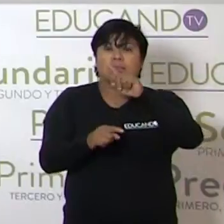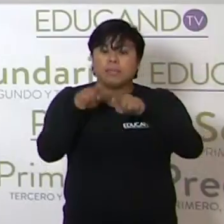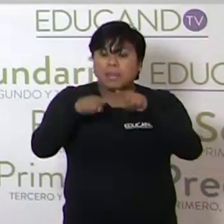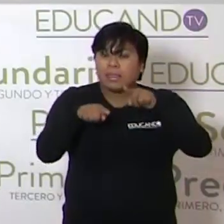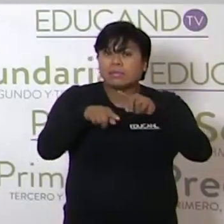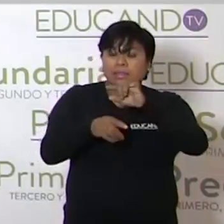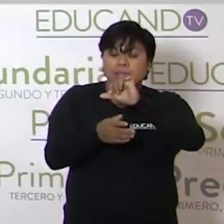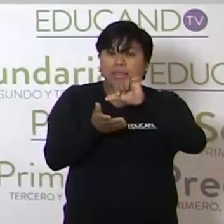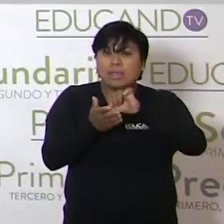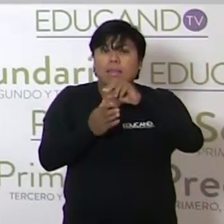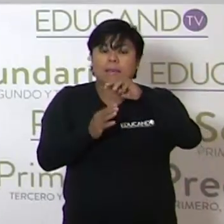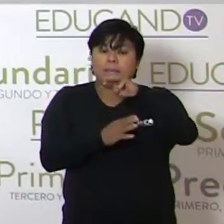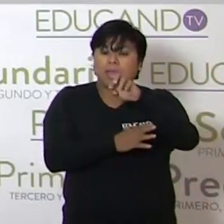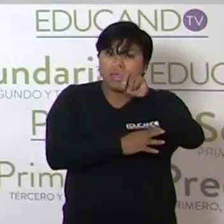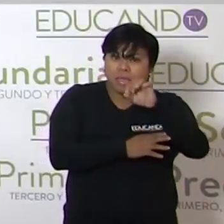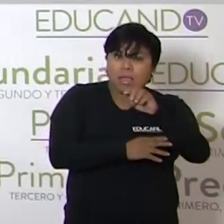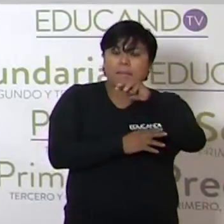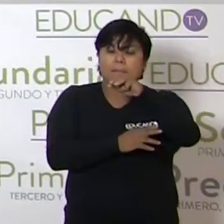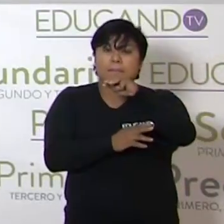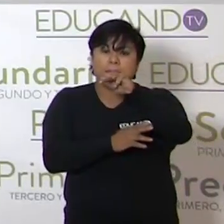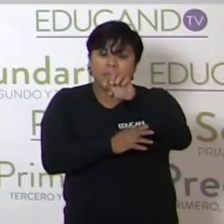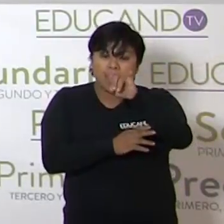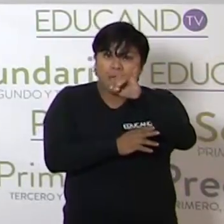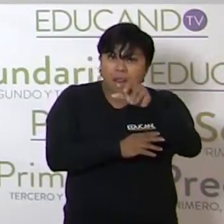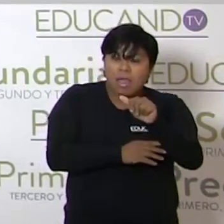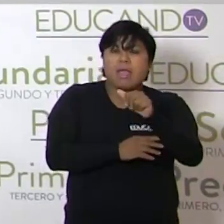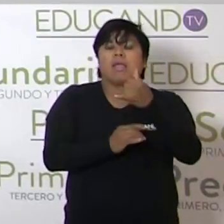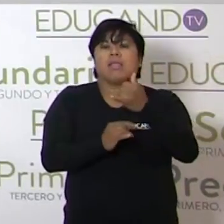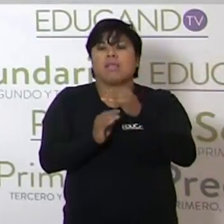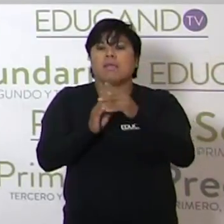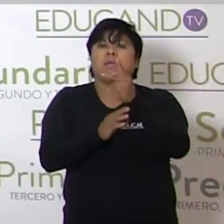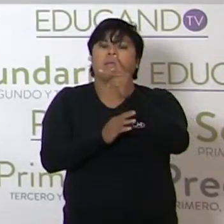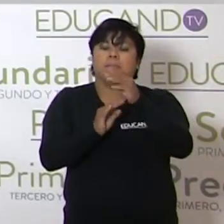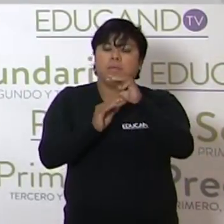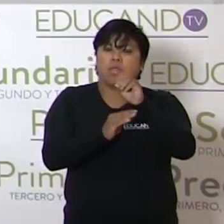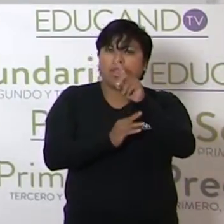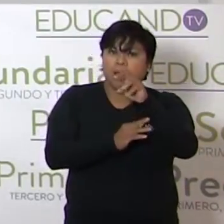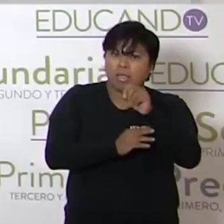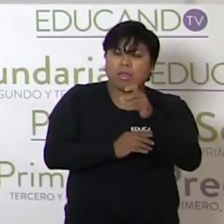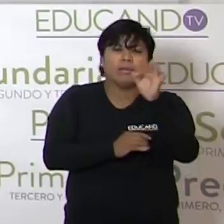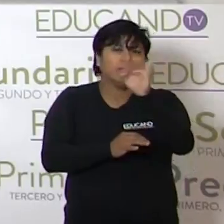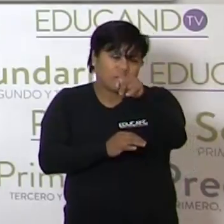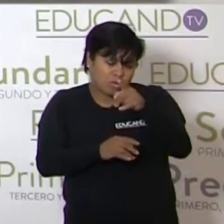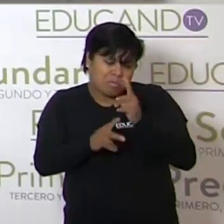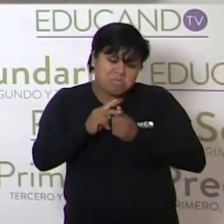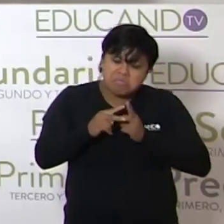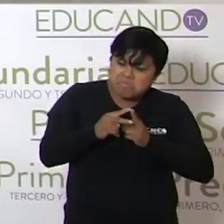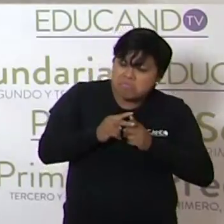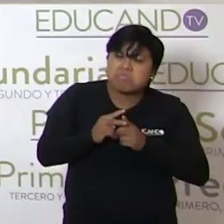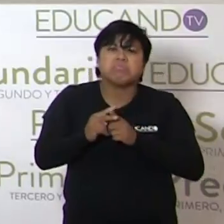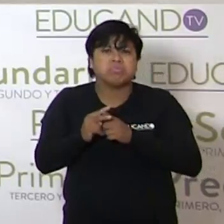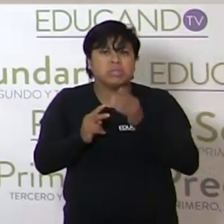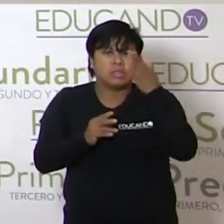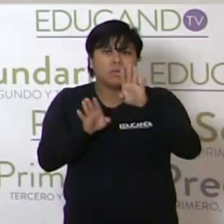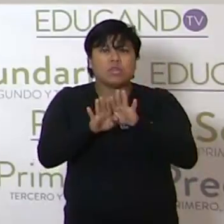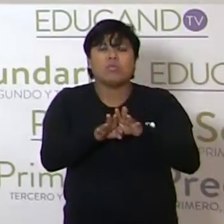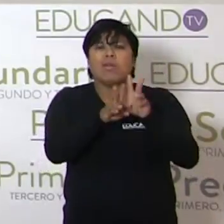la media, la mediana y la moda. Seguramente eres muy bueno en las aplicaciones, en descargar